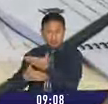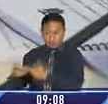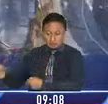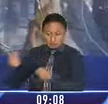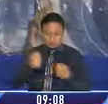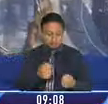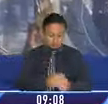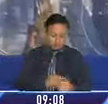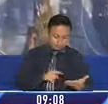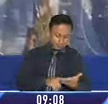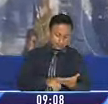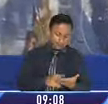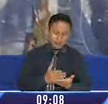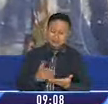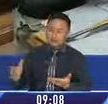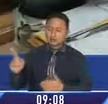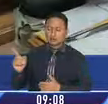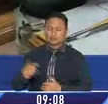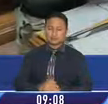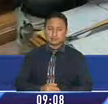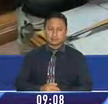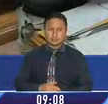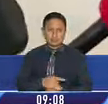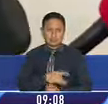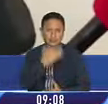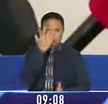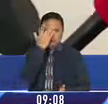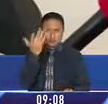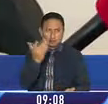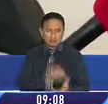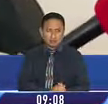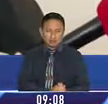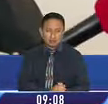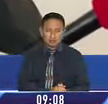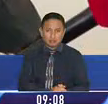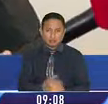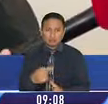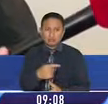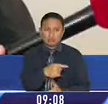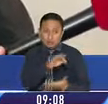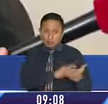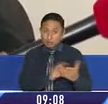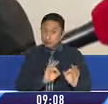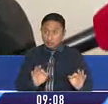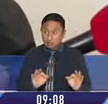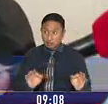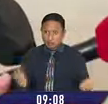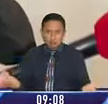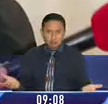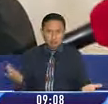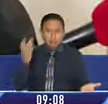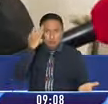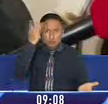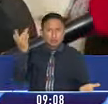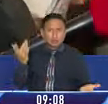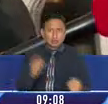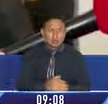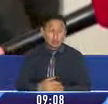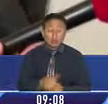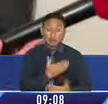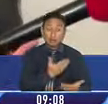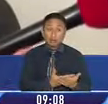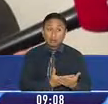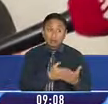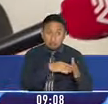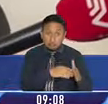proyecto hidroeléctrico Coca-Codo Sinclair e INA Papers. No hay ningún argumento para no aprobar el informe. Ningún argumento por parte